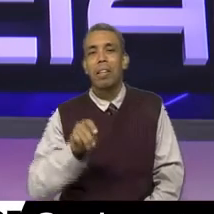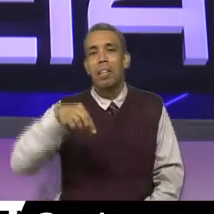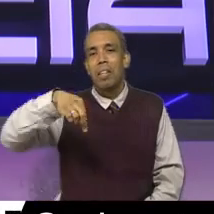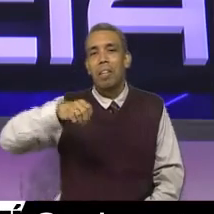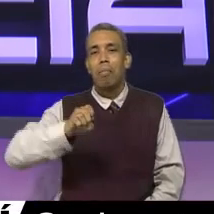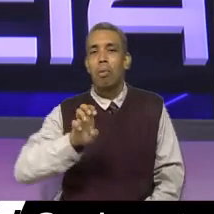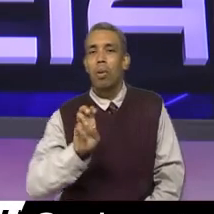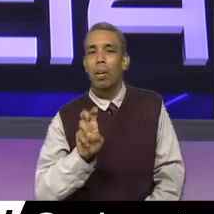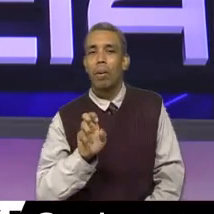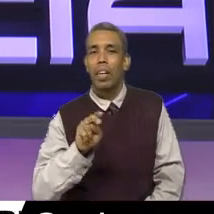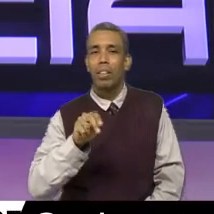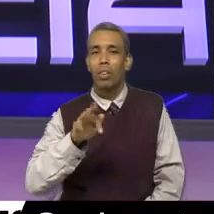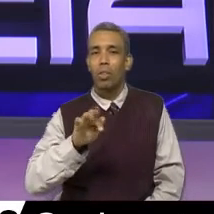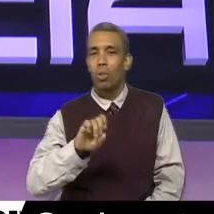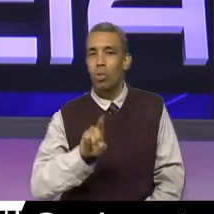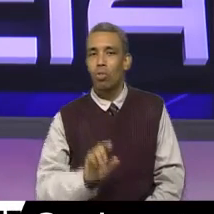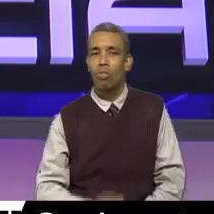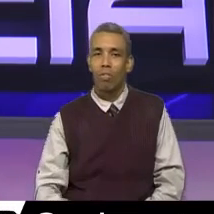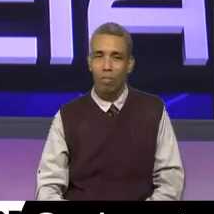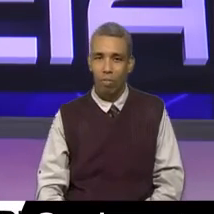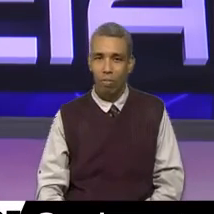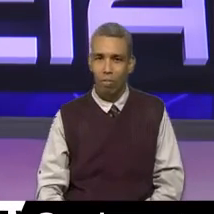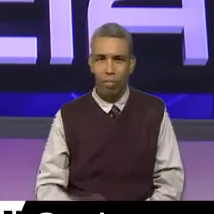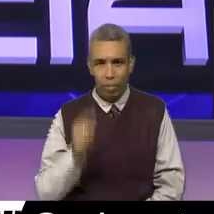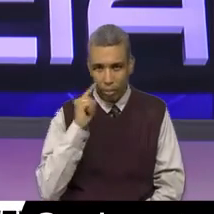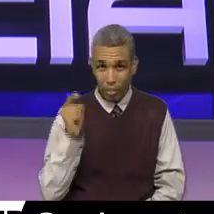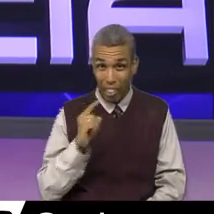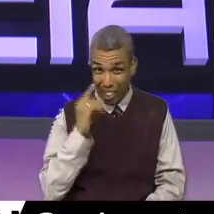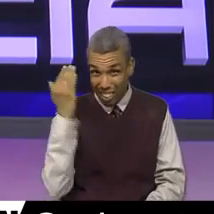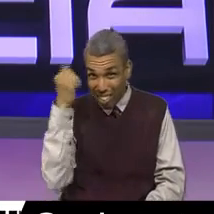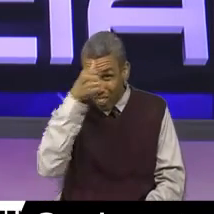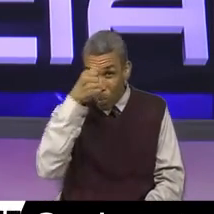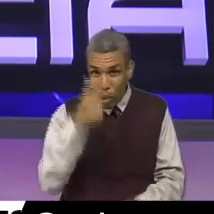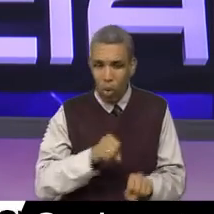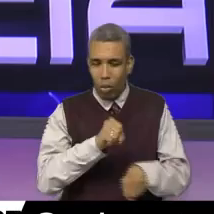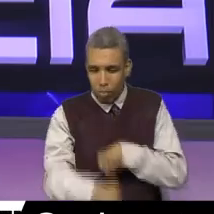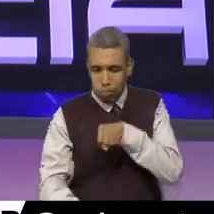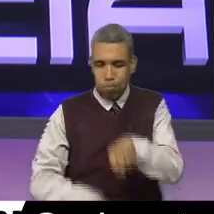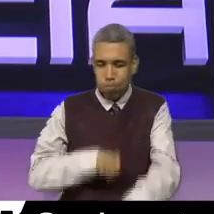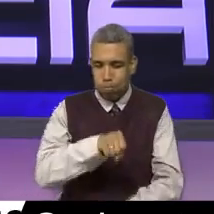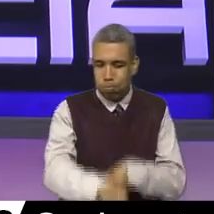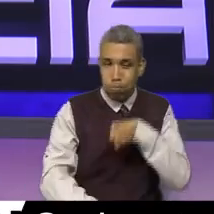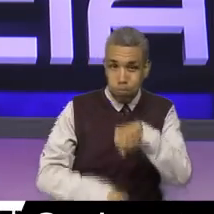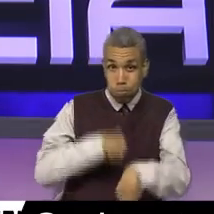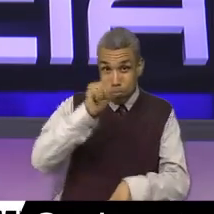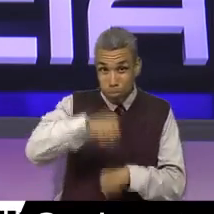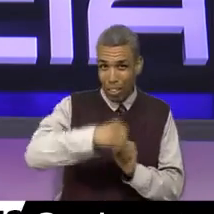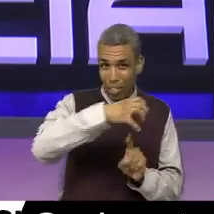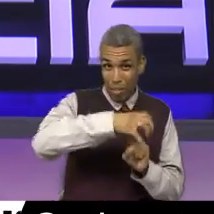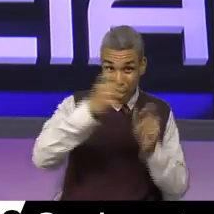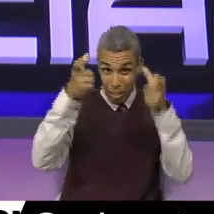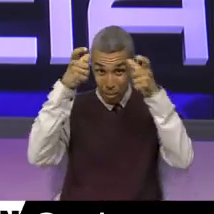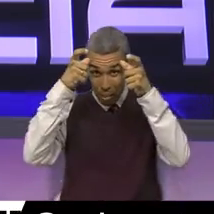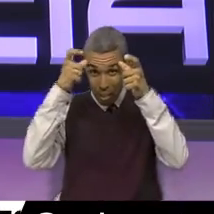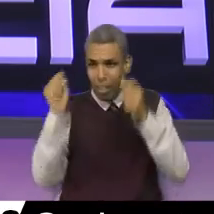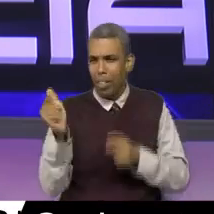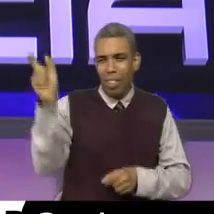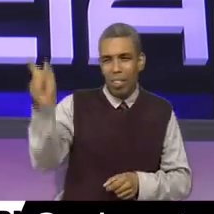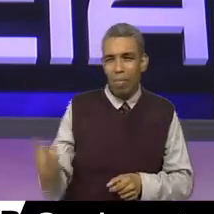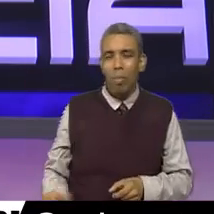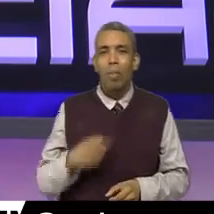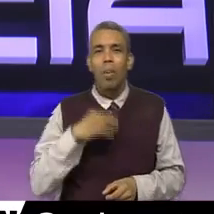Con su singular bicicleta, el reconocido comerciante Alonso Trillos Vélez recorrió los 9 kilómetros del ciclopaseo con el que se